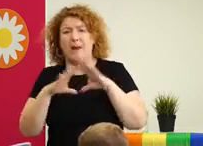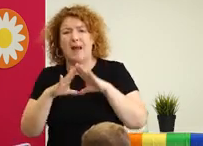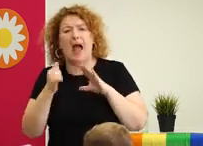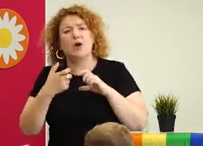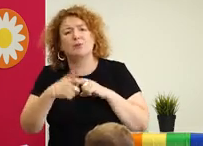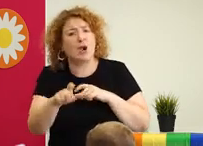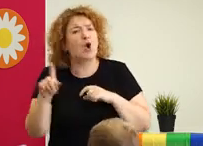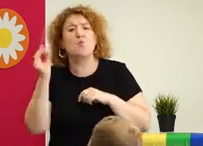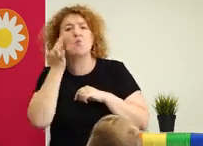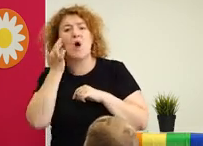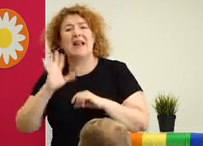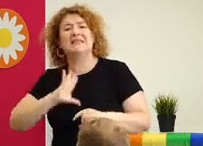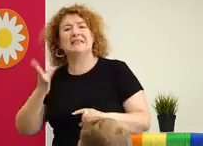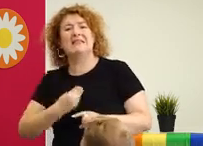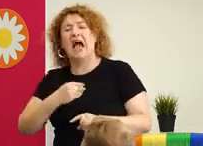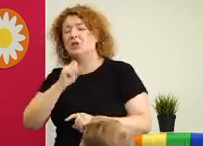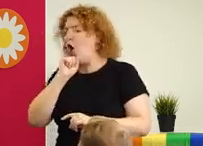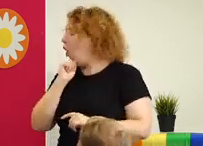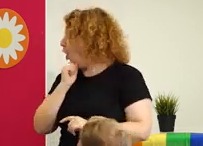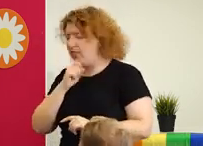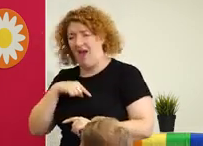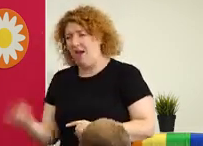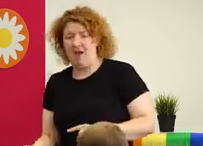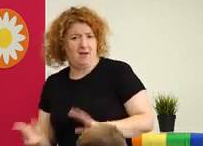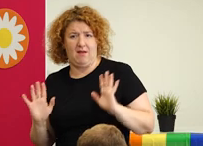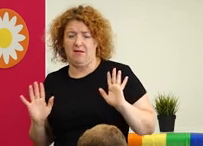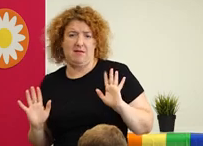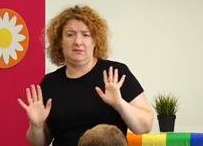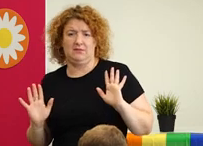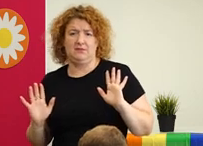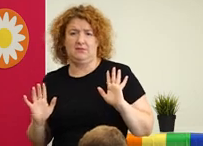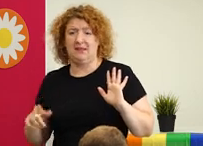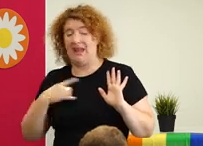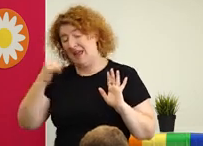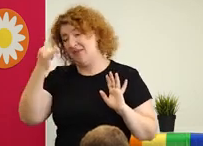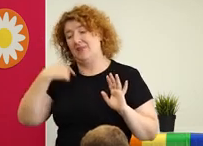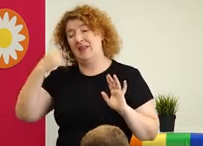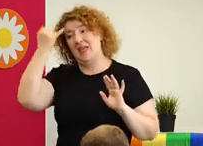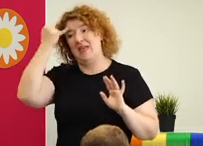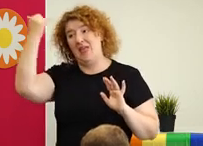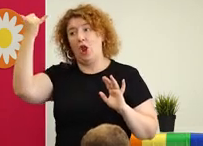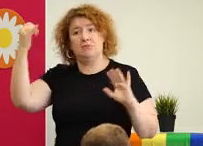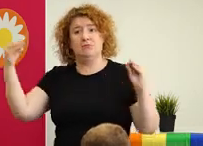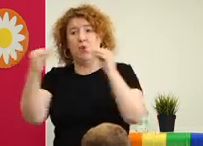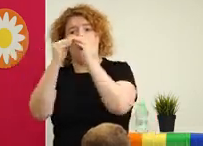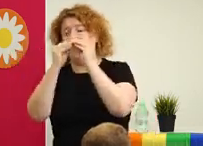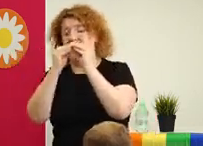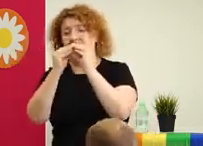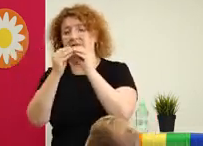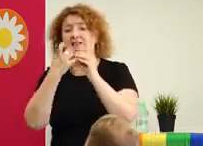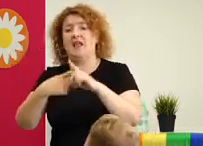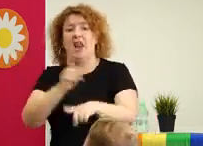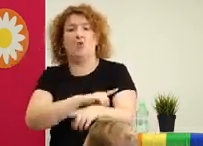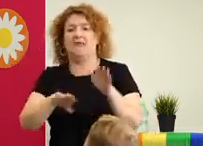sector de mujeres transodiantes que coinciden ideológicamente en los mismos marcos que